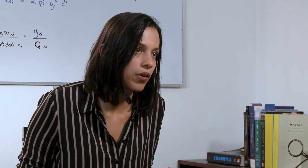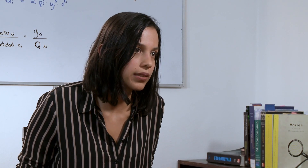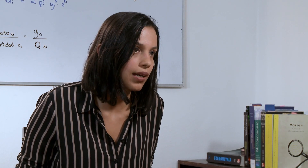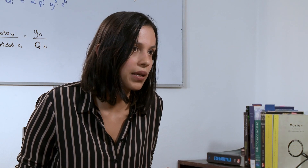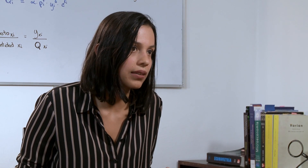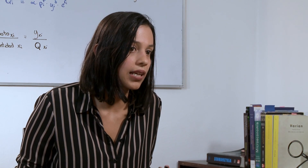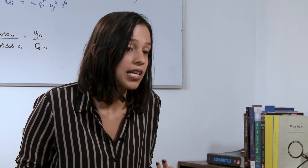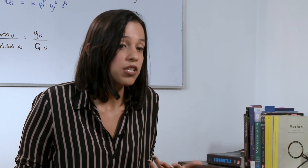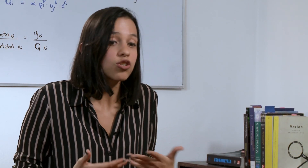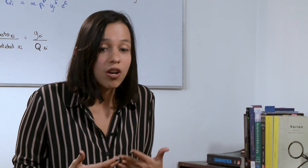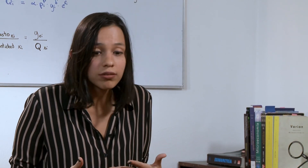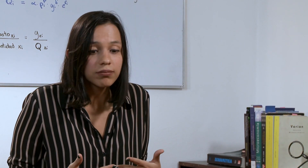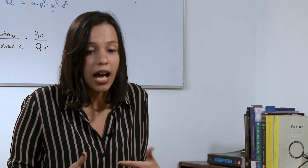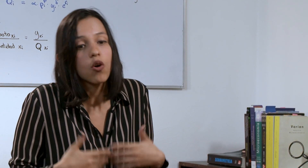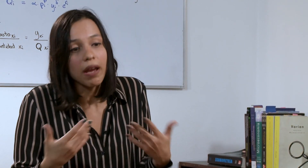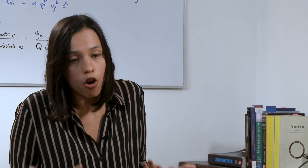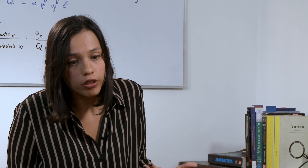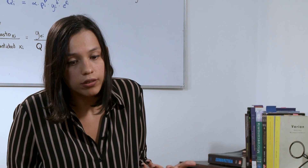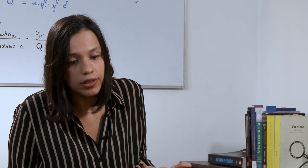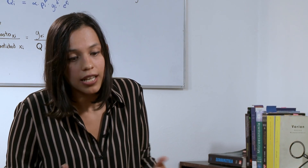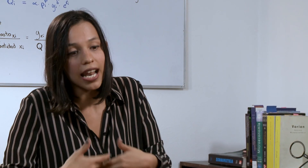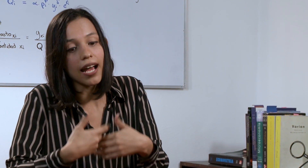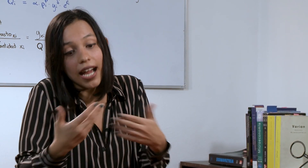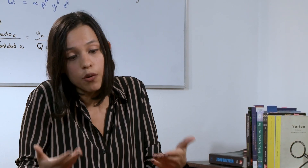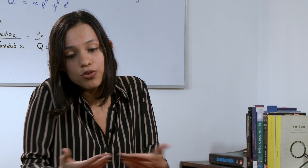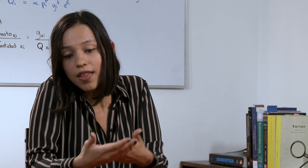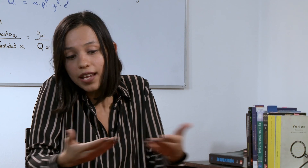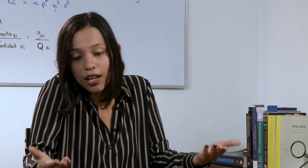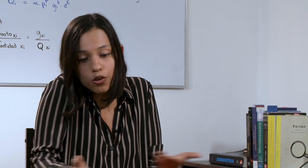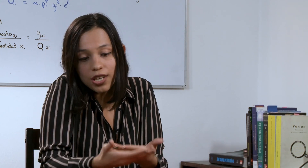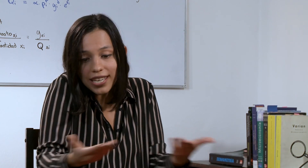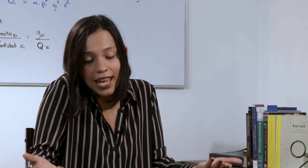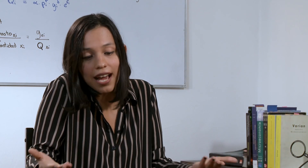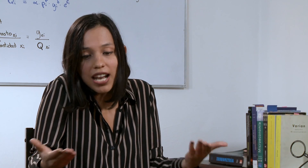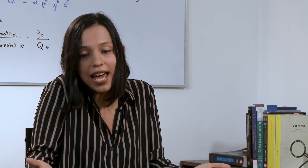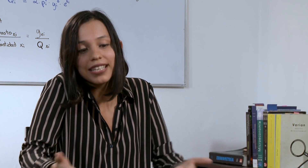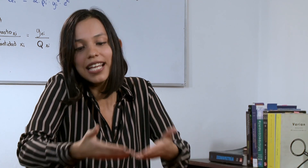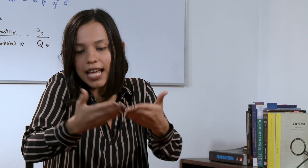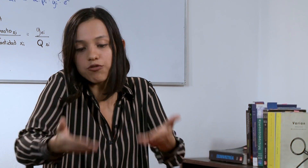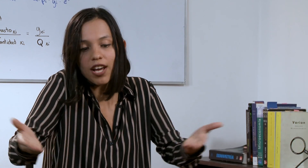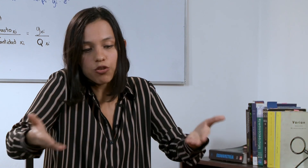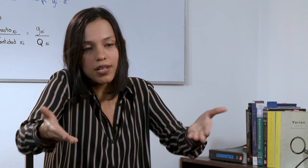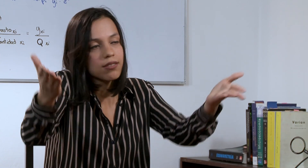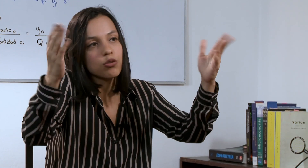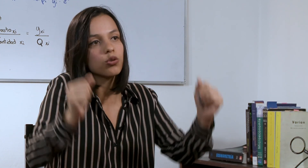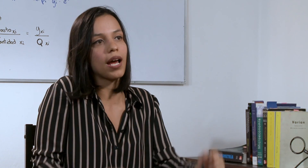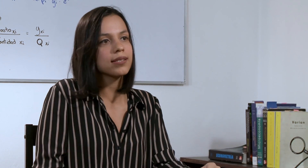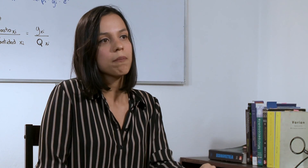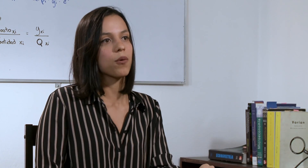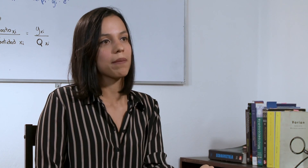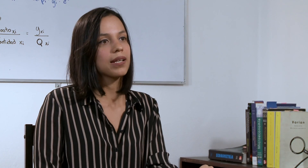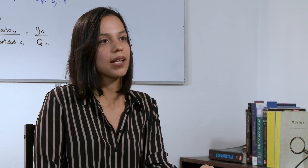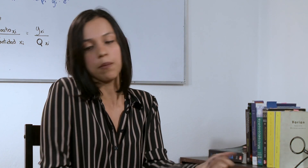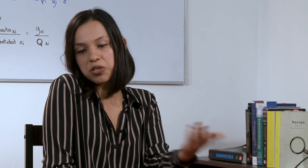incorrectas políticamente, son a lo mejor la causa de que no se quiera hablar de las razones